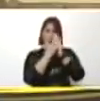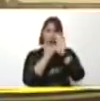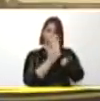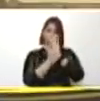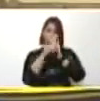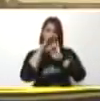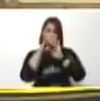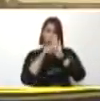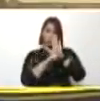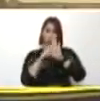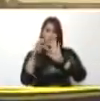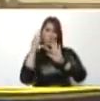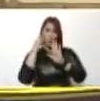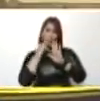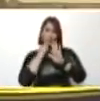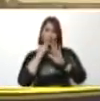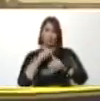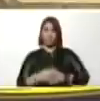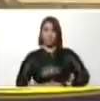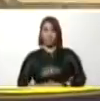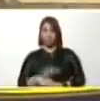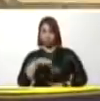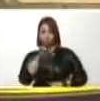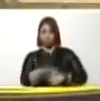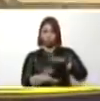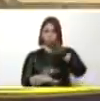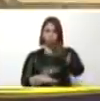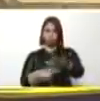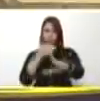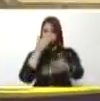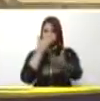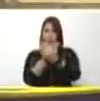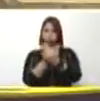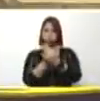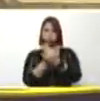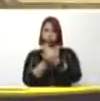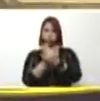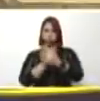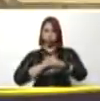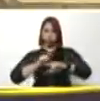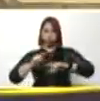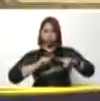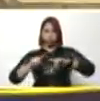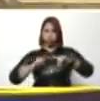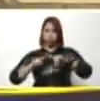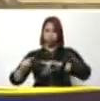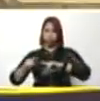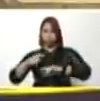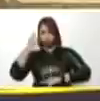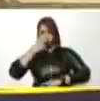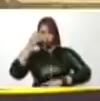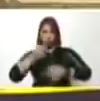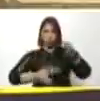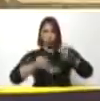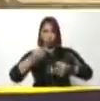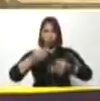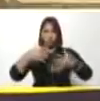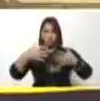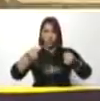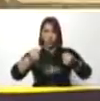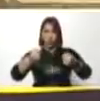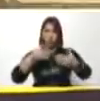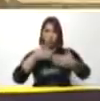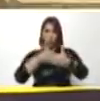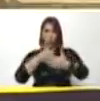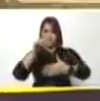Constitución Bolivariana, dar un paso más allá para las acciones de carácter judicial y penal contra